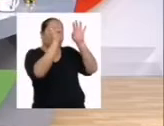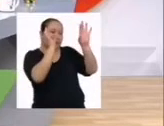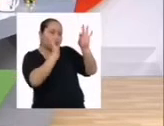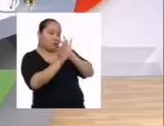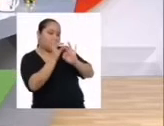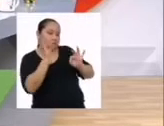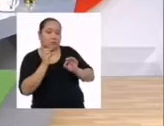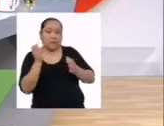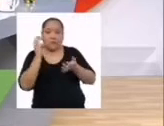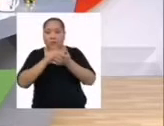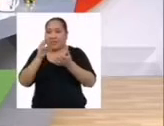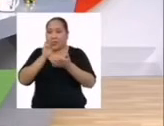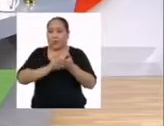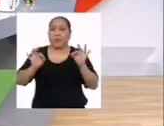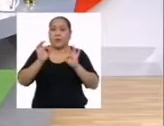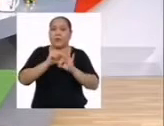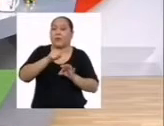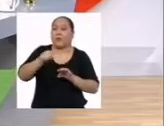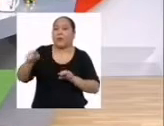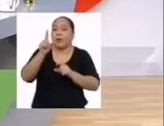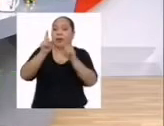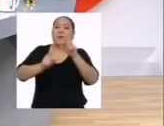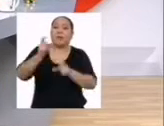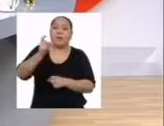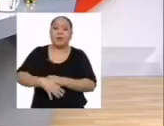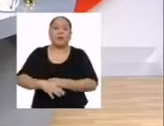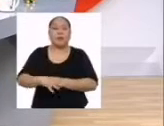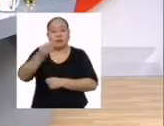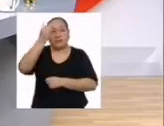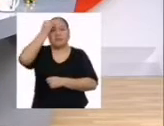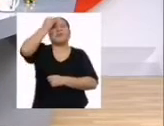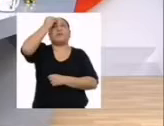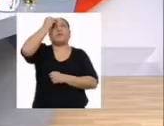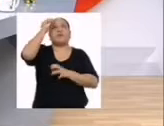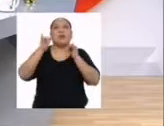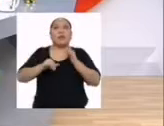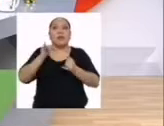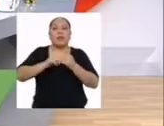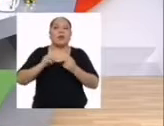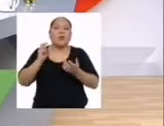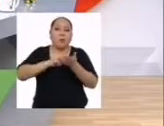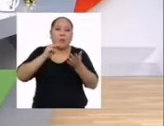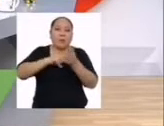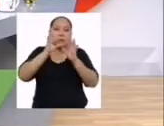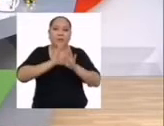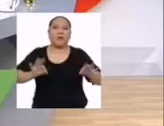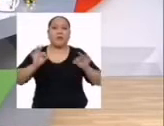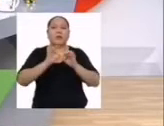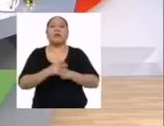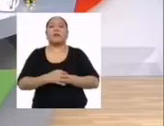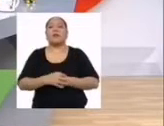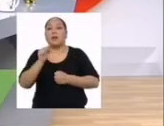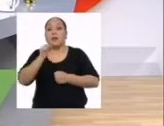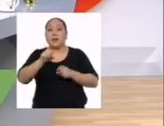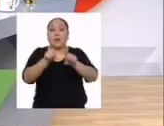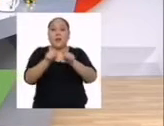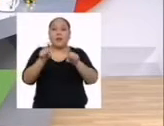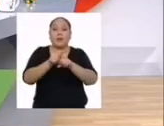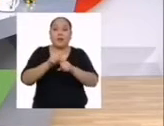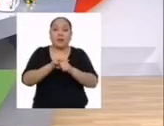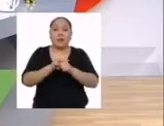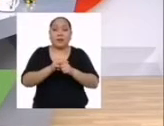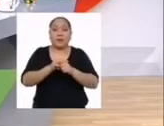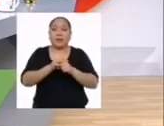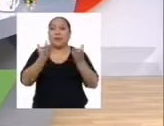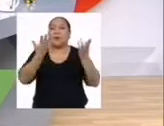expositivo para que nuestro público receptor se quede con lo esencial del texto. Además, se debe concluir algo novedoso